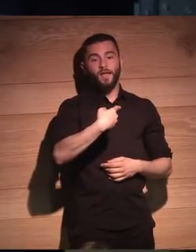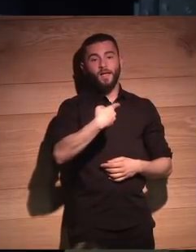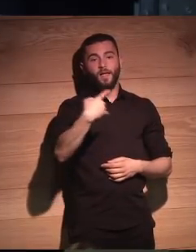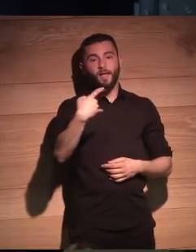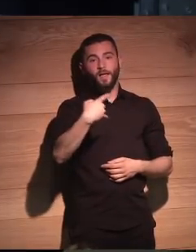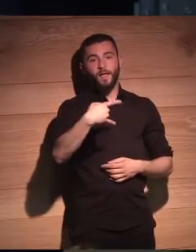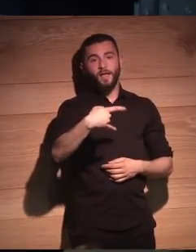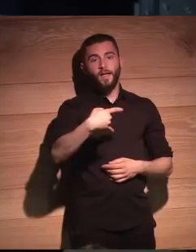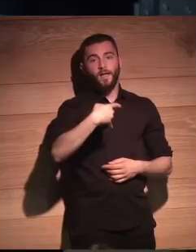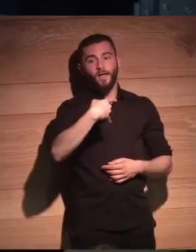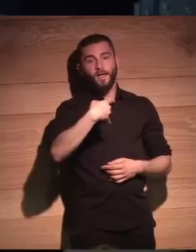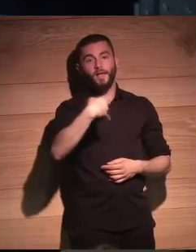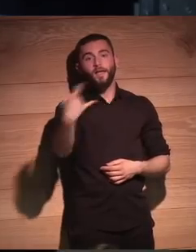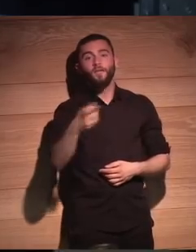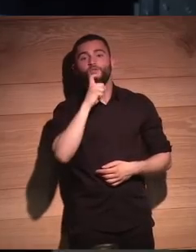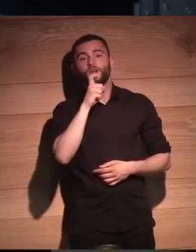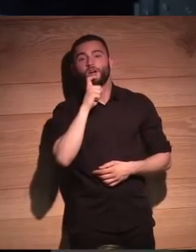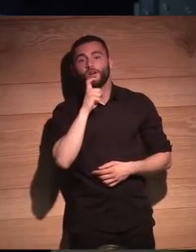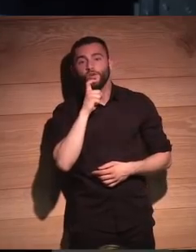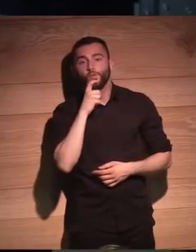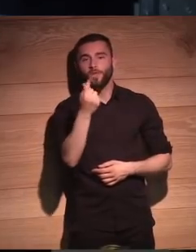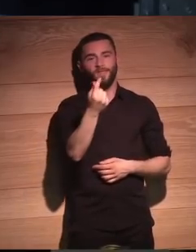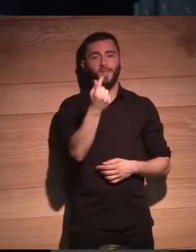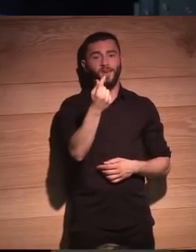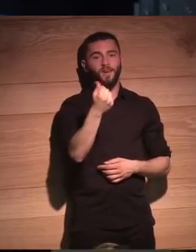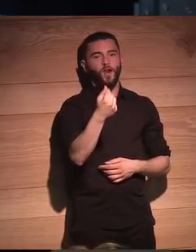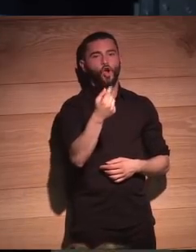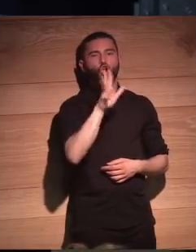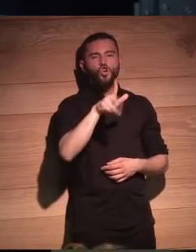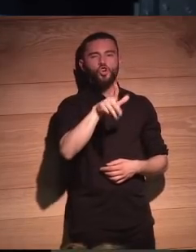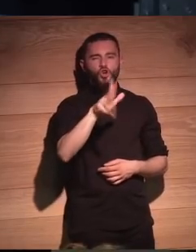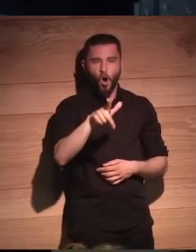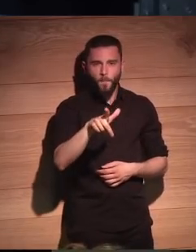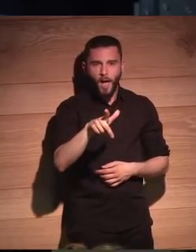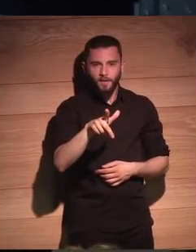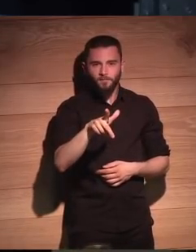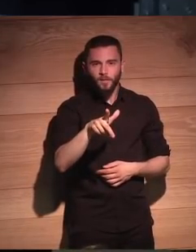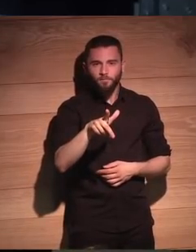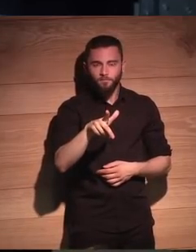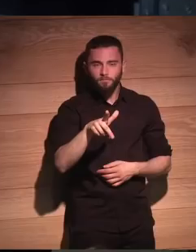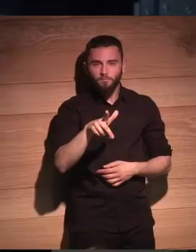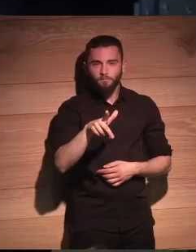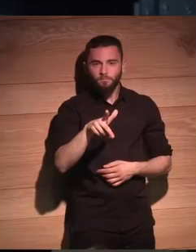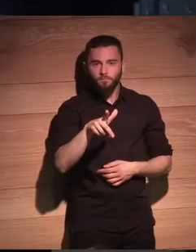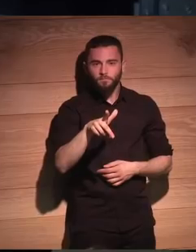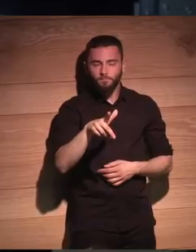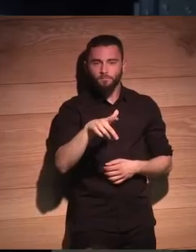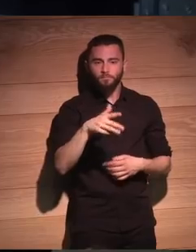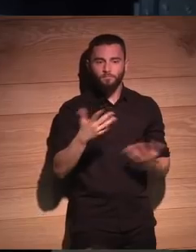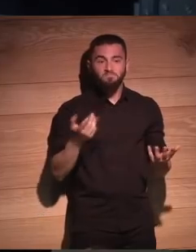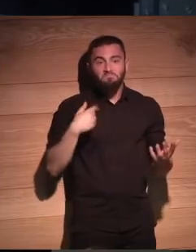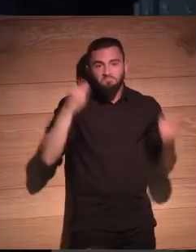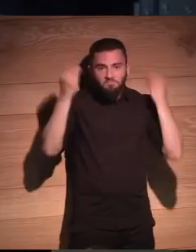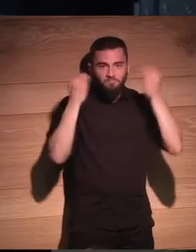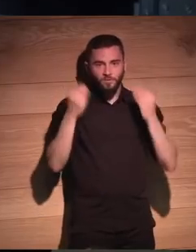Quitarle su dinero. Eso después de enamorarle. Sí. Digo yo. Yo creo que no es tan